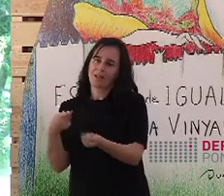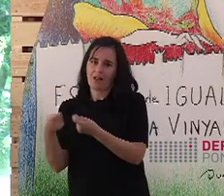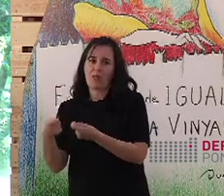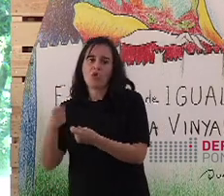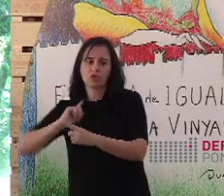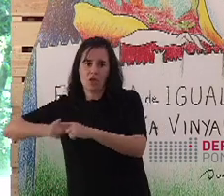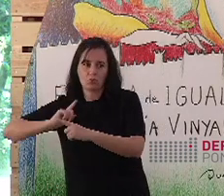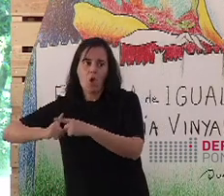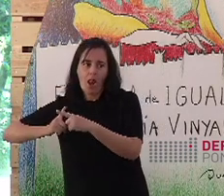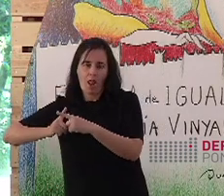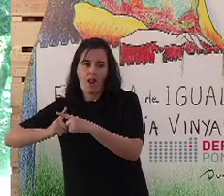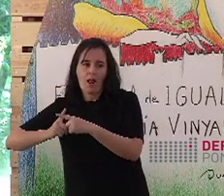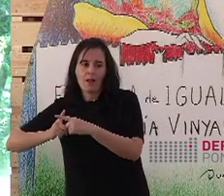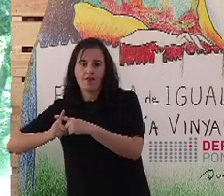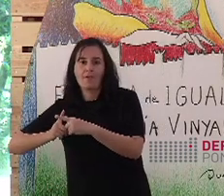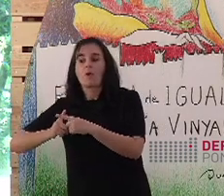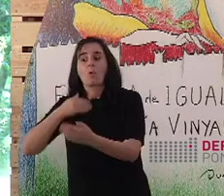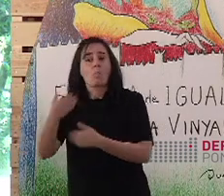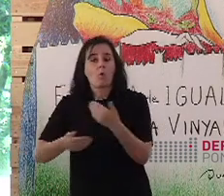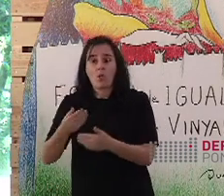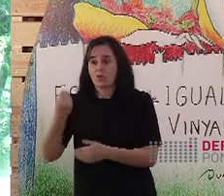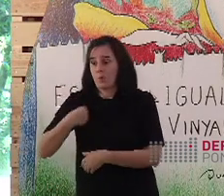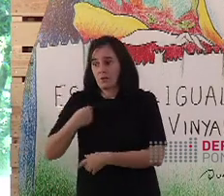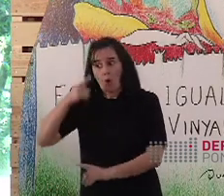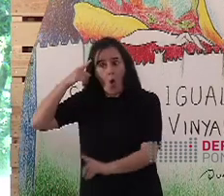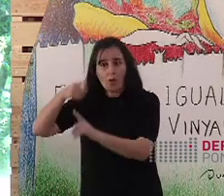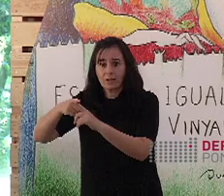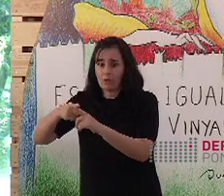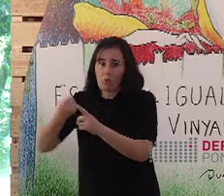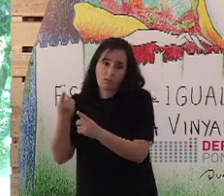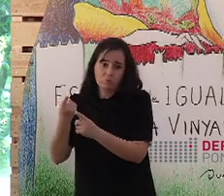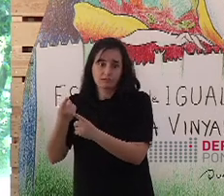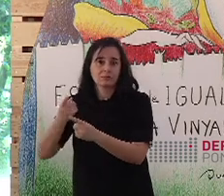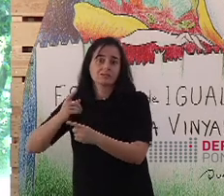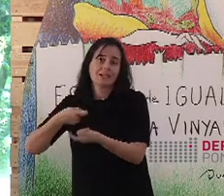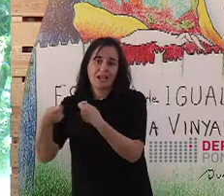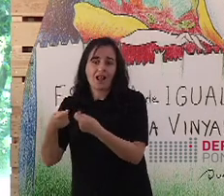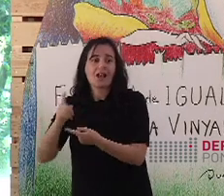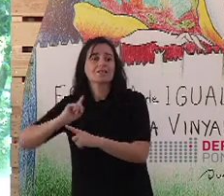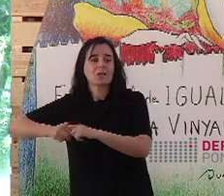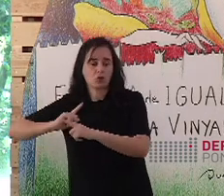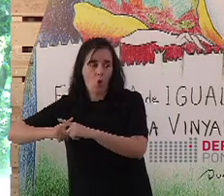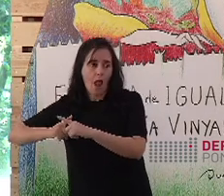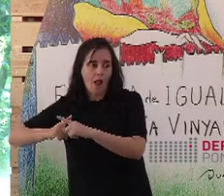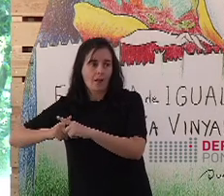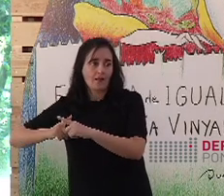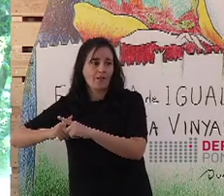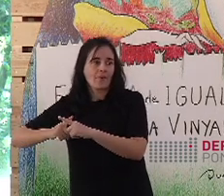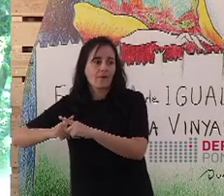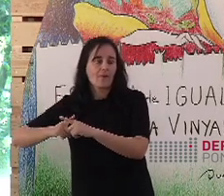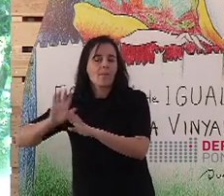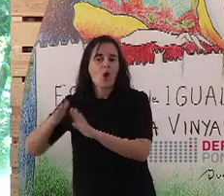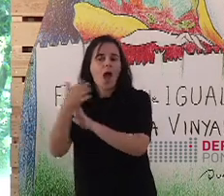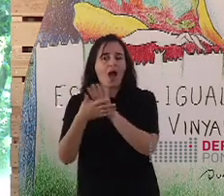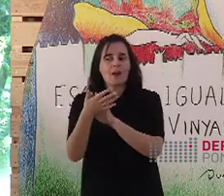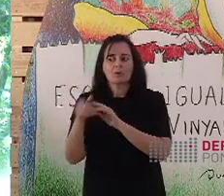E nese proceso, con fins de explotación, neste caso sexual, cando falamos de trata sexual, pero estamos falando